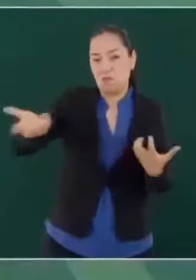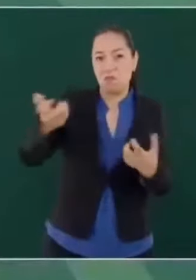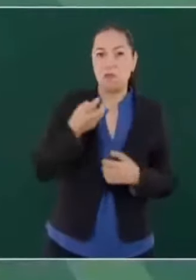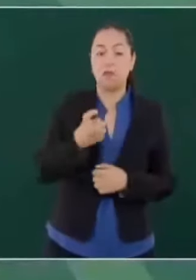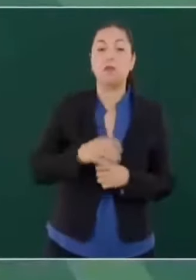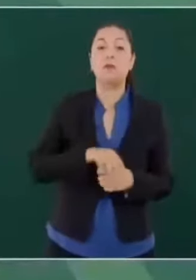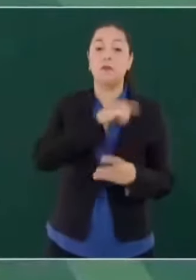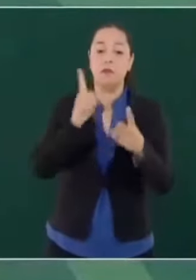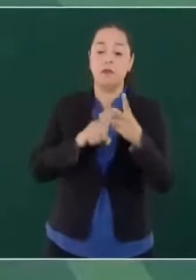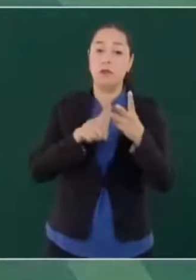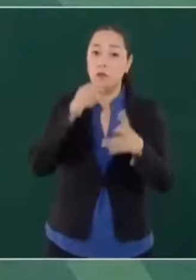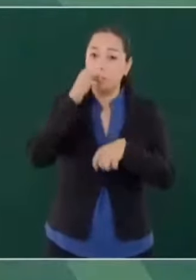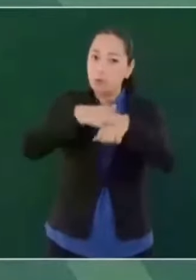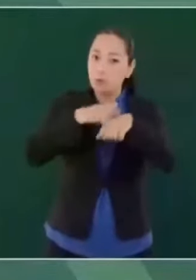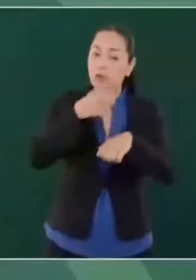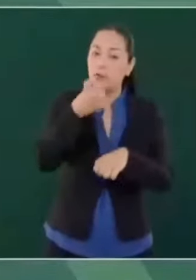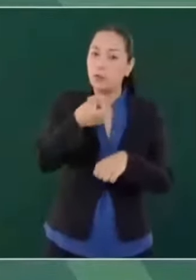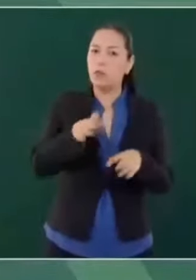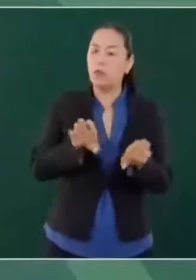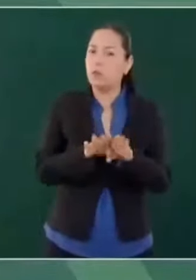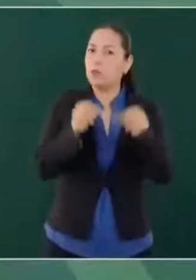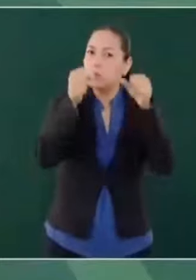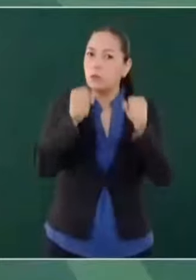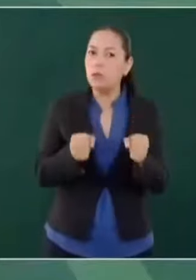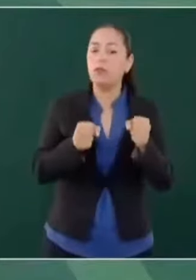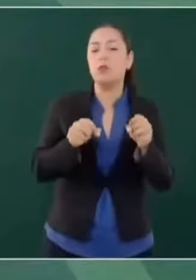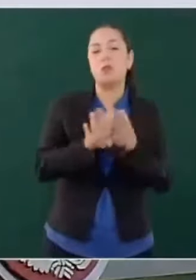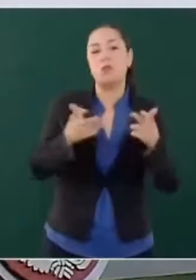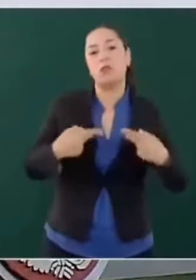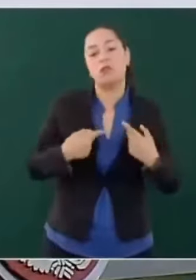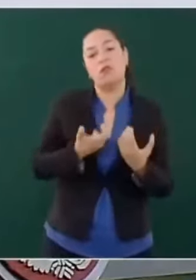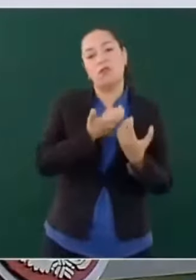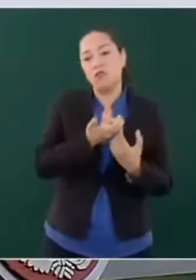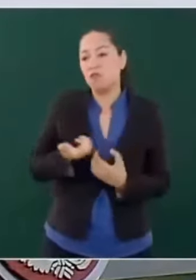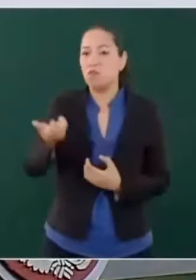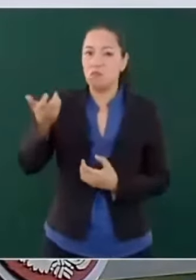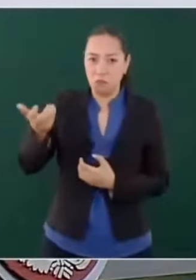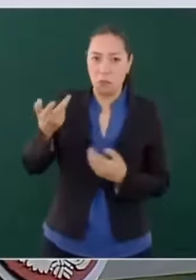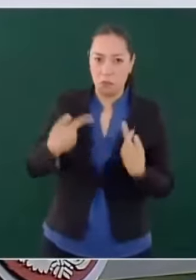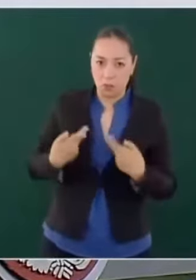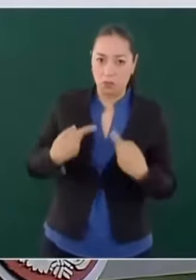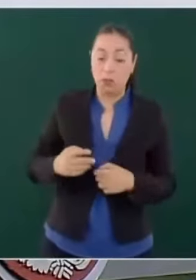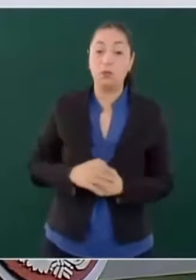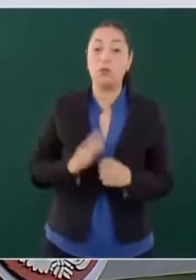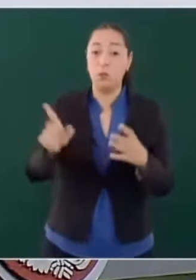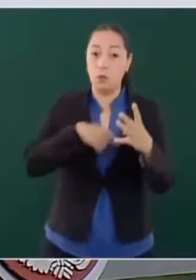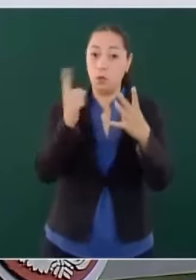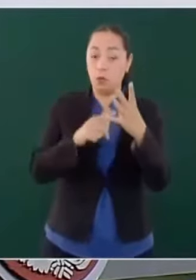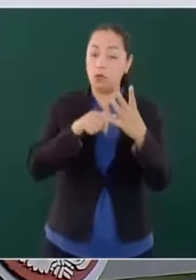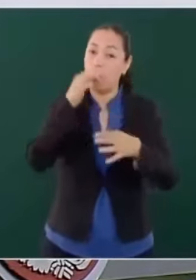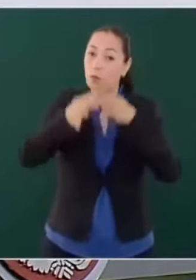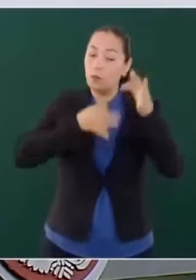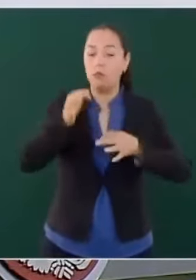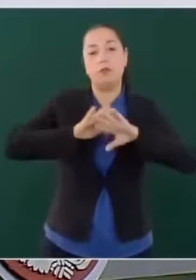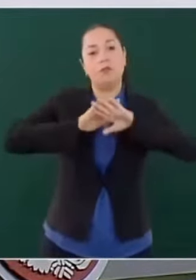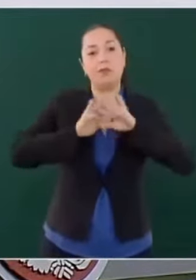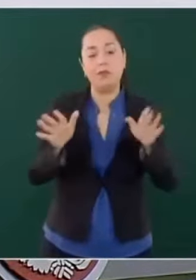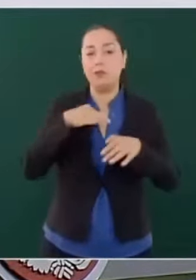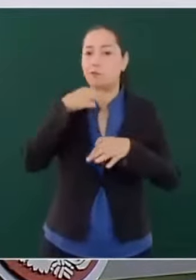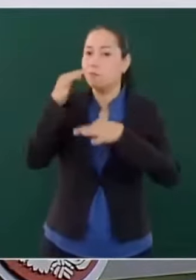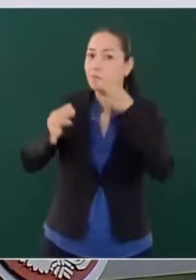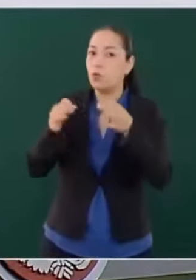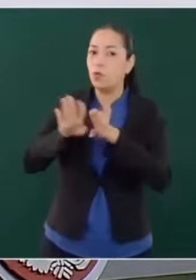las autoridades las garantías para el abandono del personal. Cuarto, anunciamos que estamos recurriendo ya a la